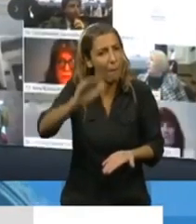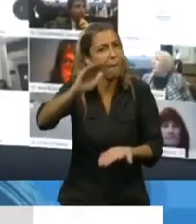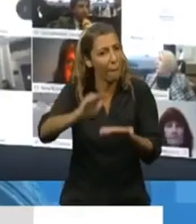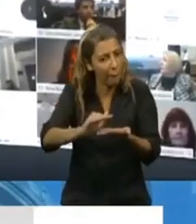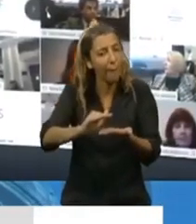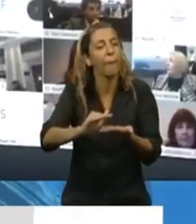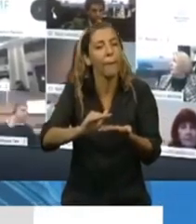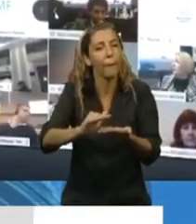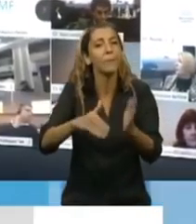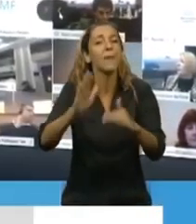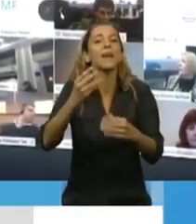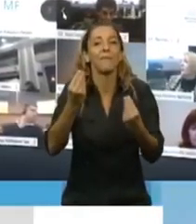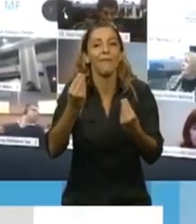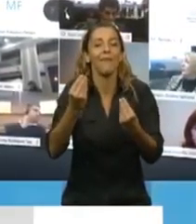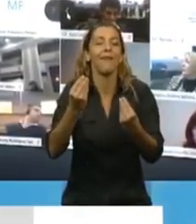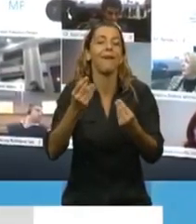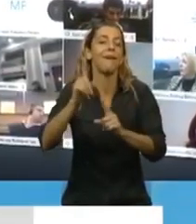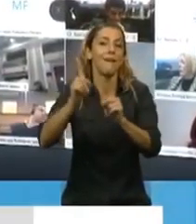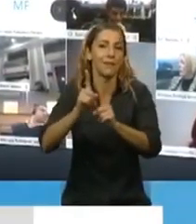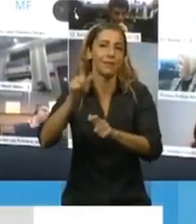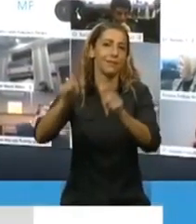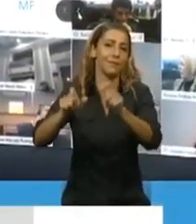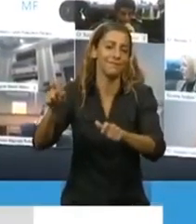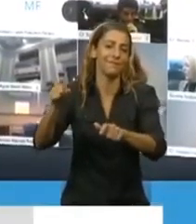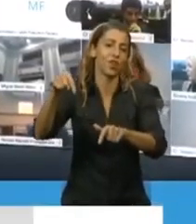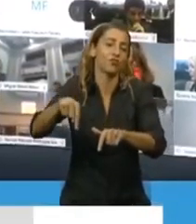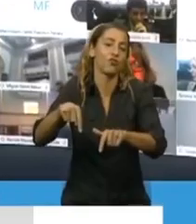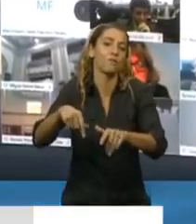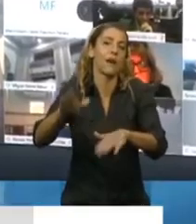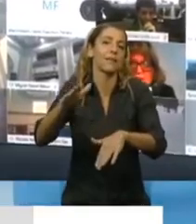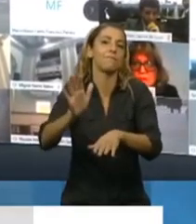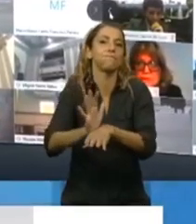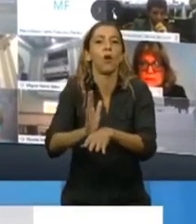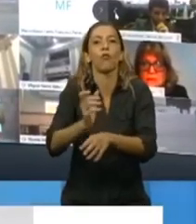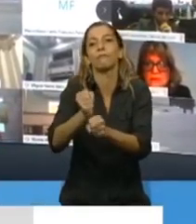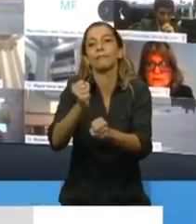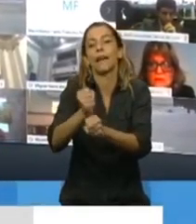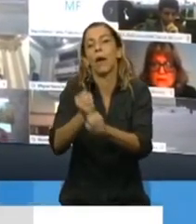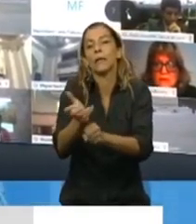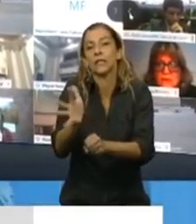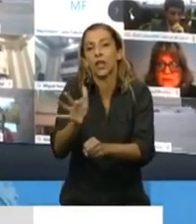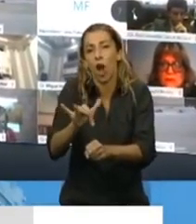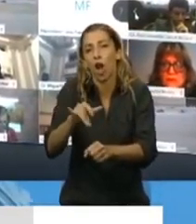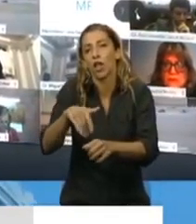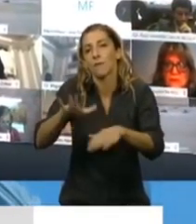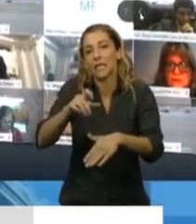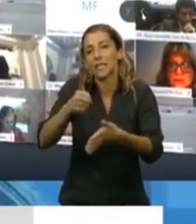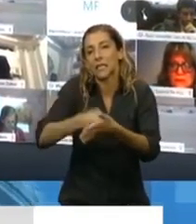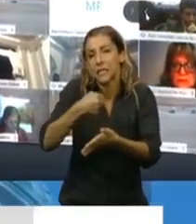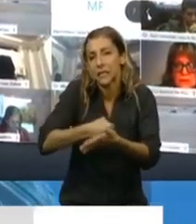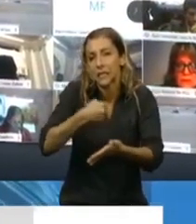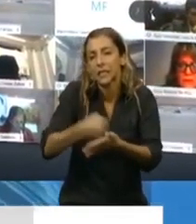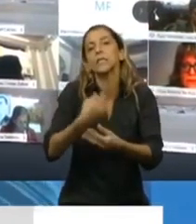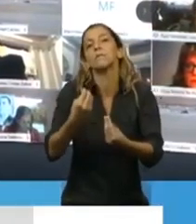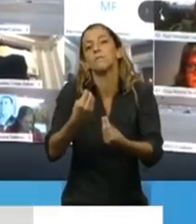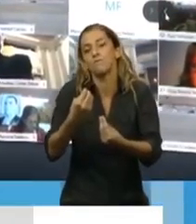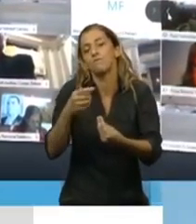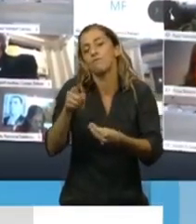más expuestos en esta batalla, en esta lucha contra el COVID.